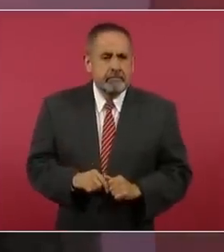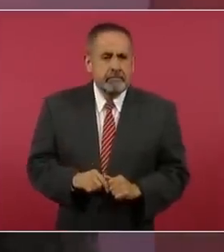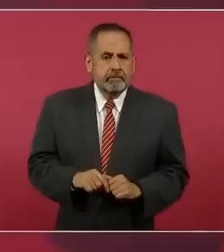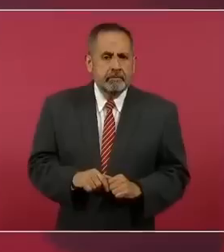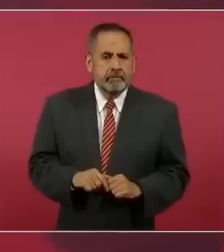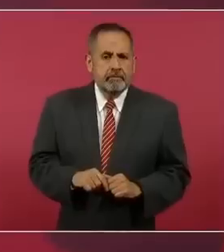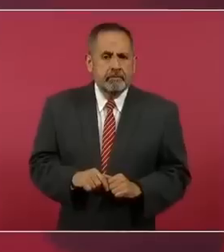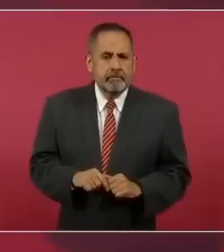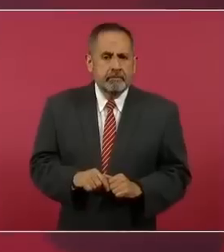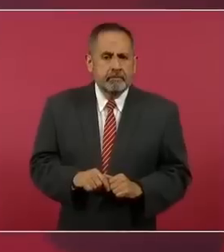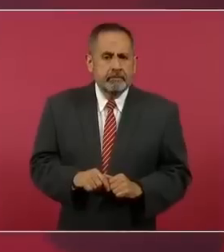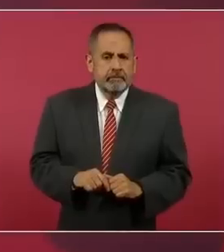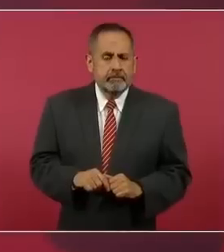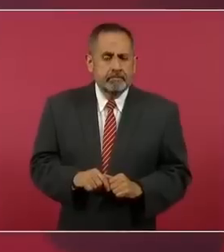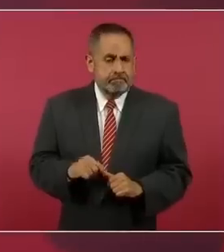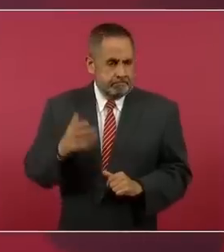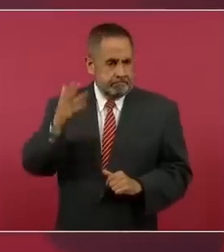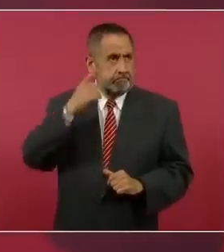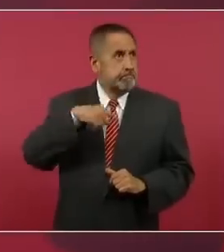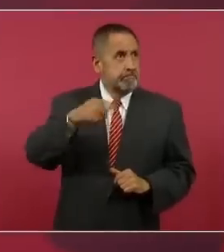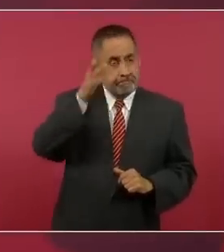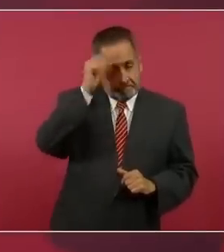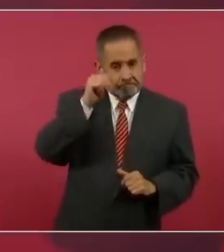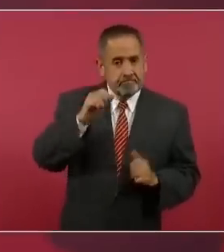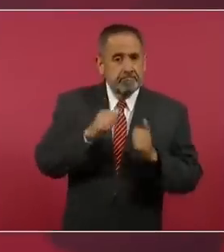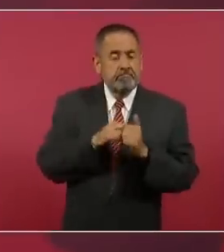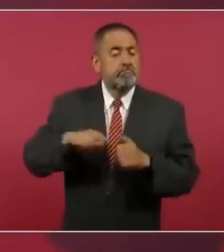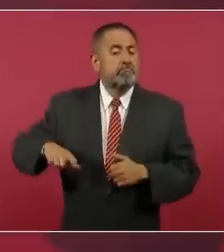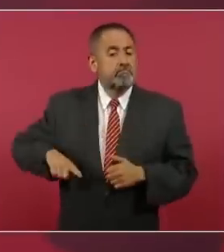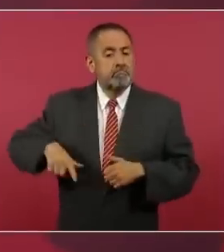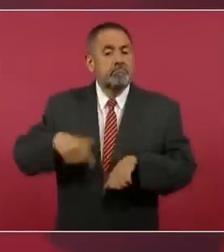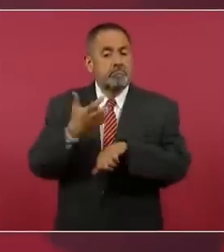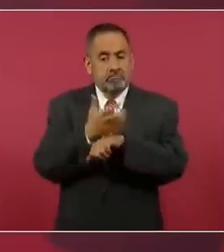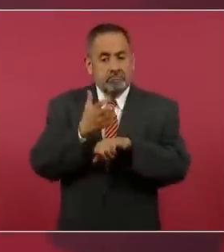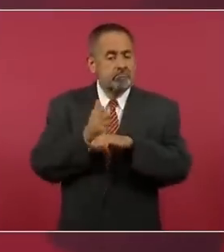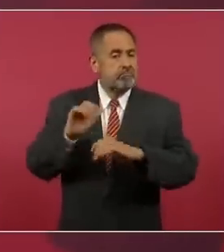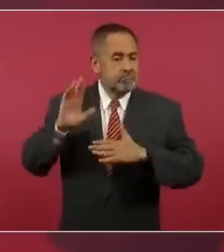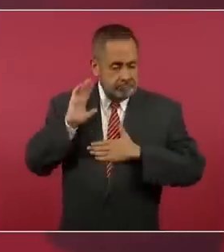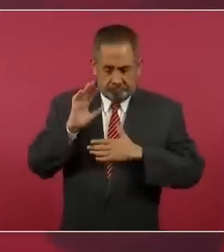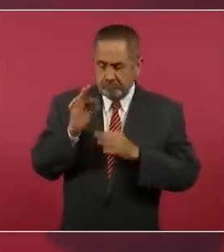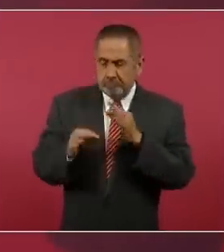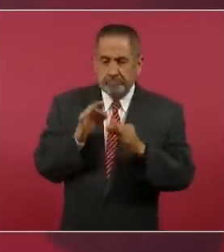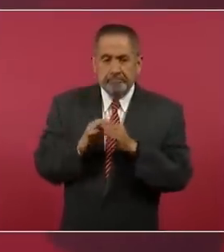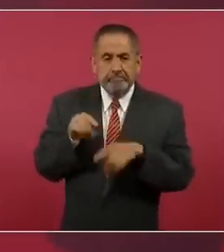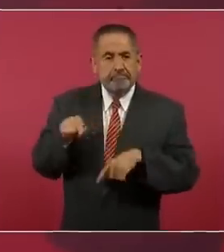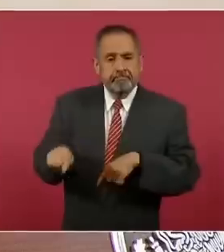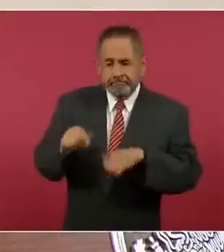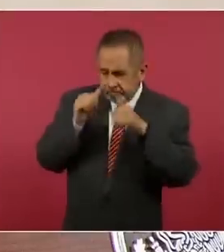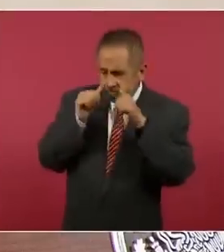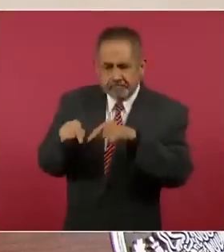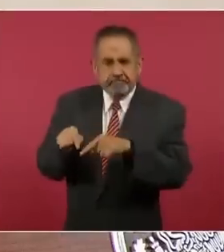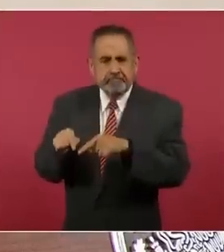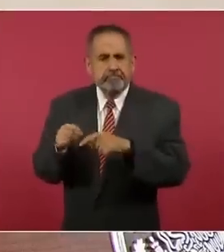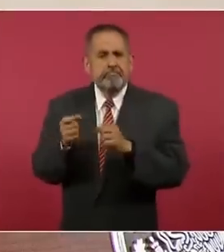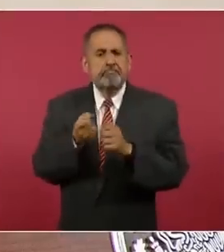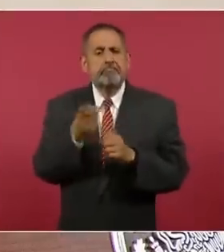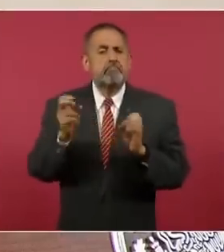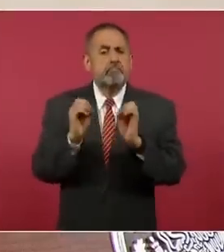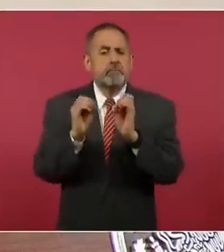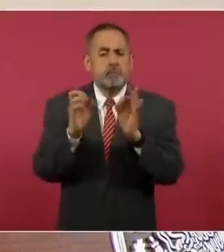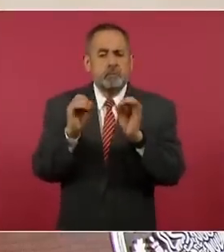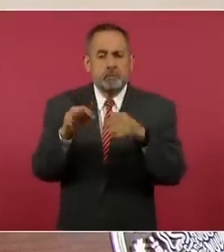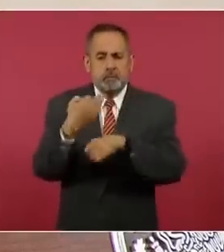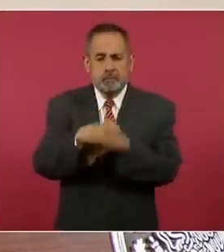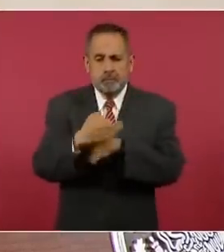Se ha hecho el compromiso con el gobierno de Estados Unidos de que van a tener módulos